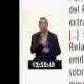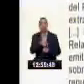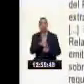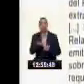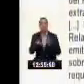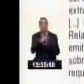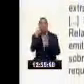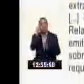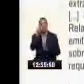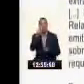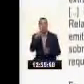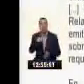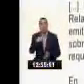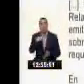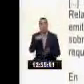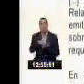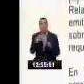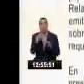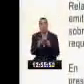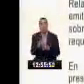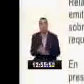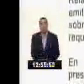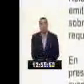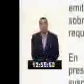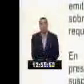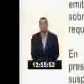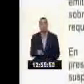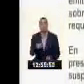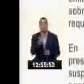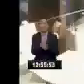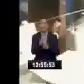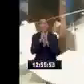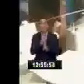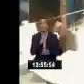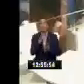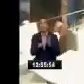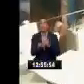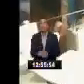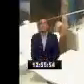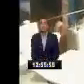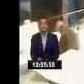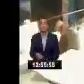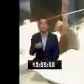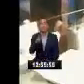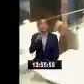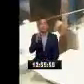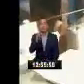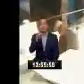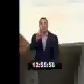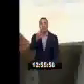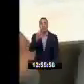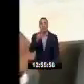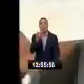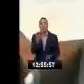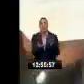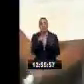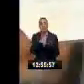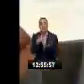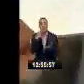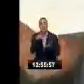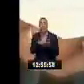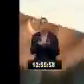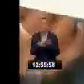parámetros legales para que él esté bajo prisión preventiva y responda a los delitos cometidos. Francisco Rosero, experto jurídico, analizó que es poco probable que se